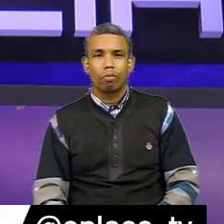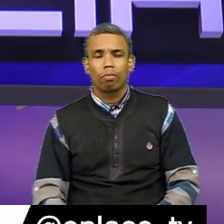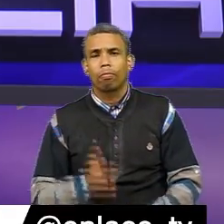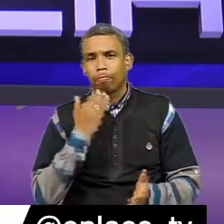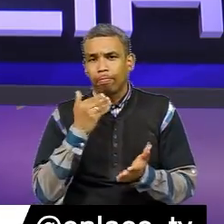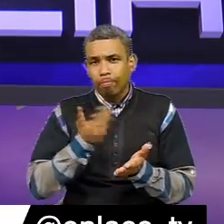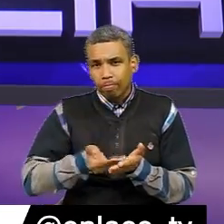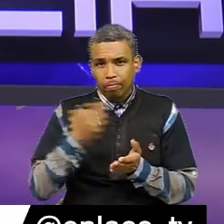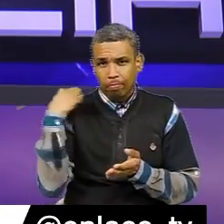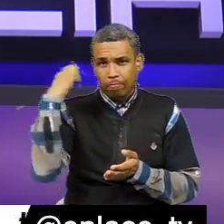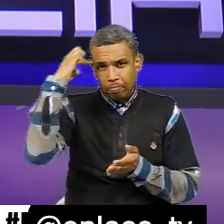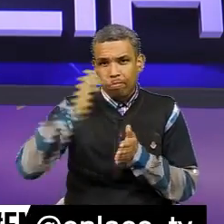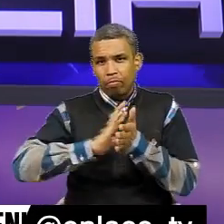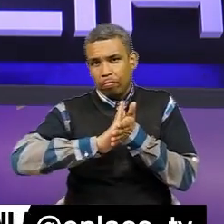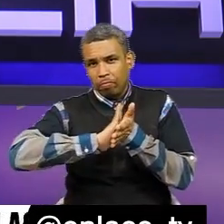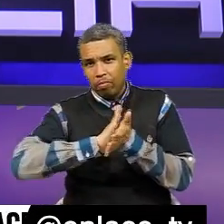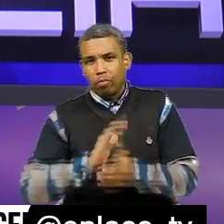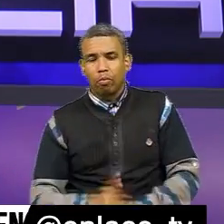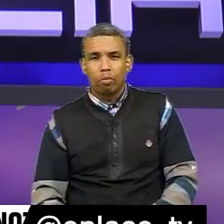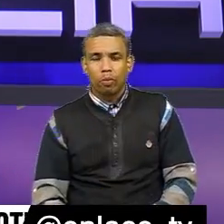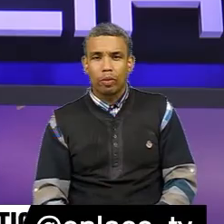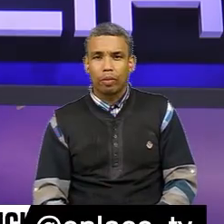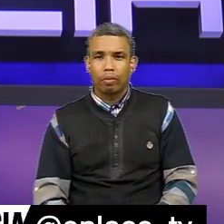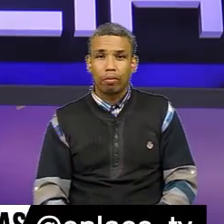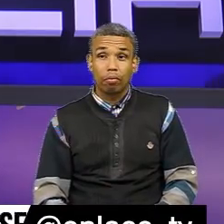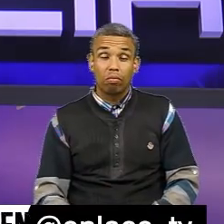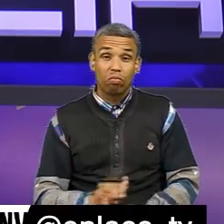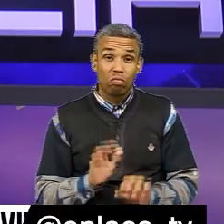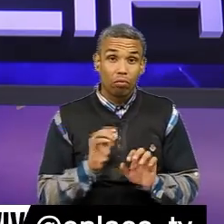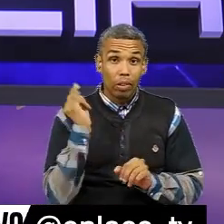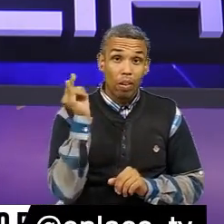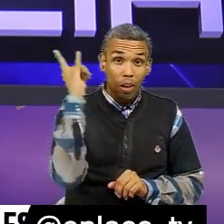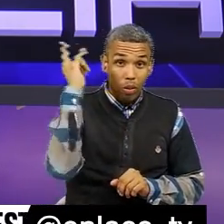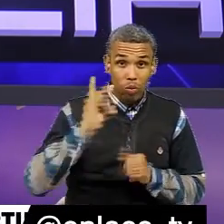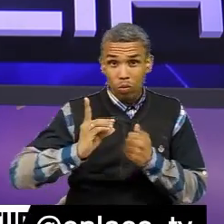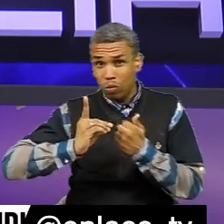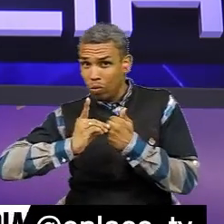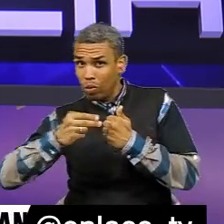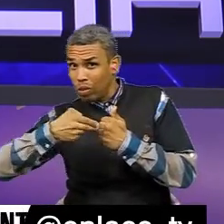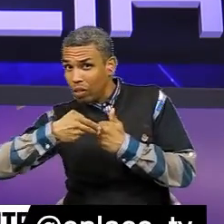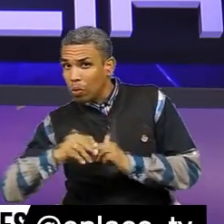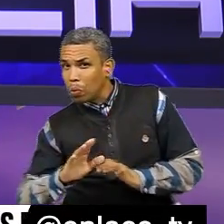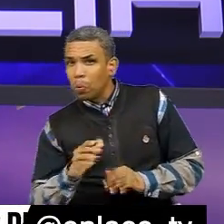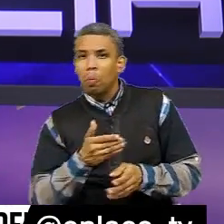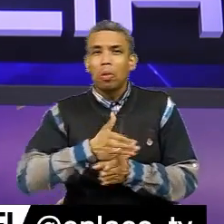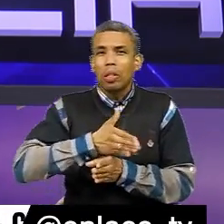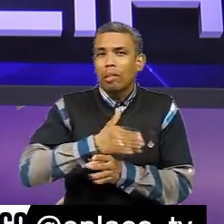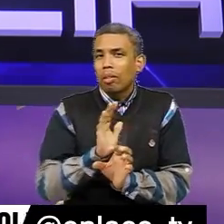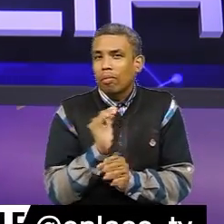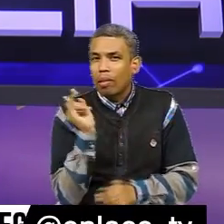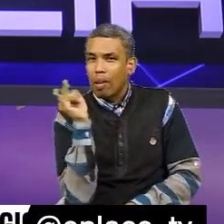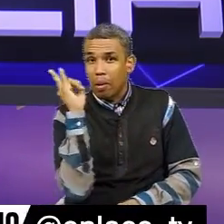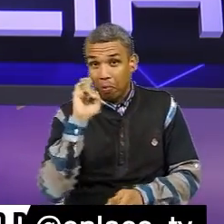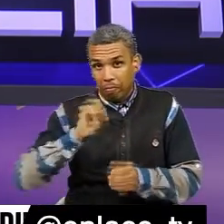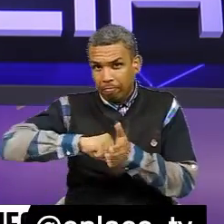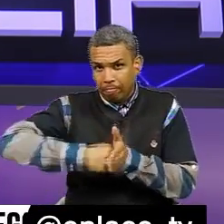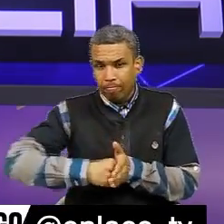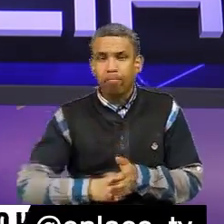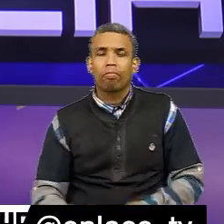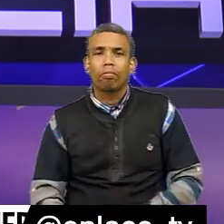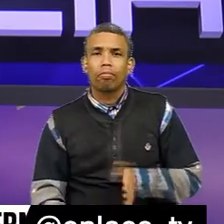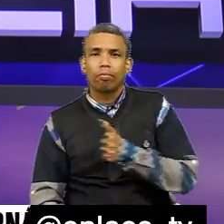Gracias, Pedro, por su información y bueno, estamos a la expectativa de lo que sigue sucediendo en el Colegio Diego Hernández de Gallego. En otras noticias,